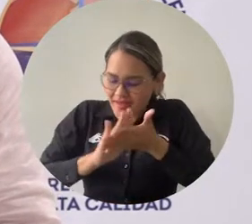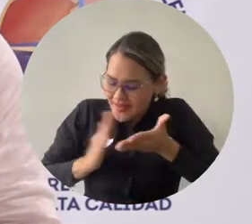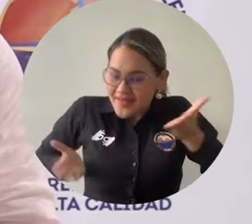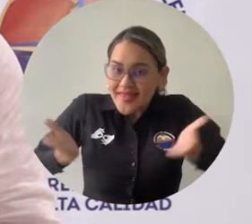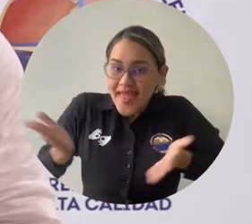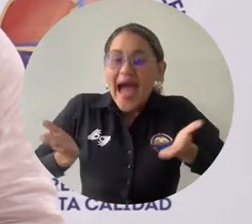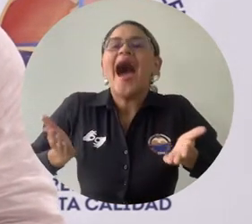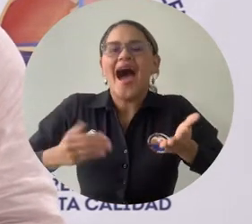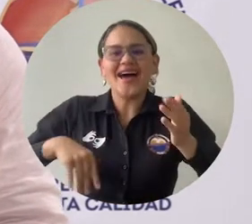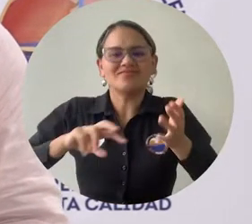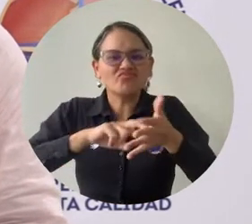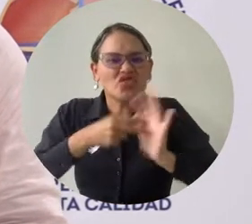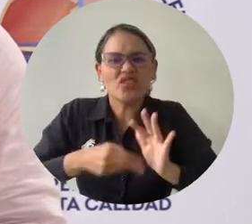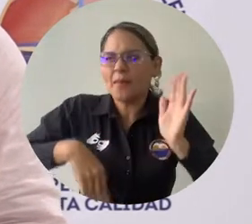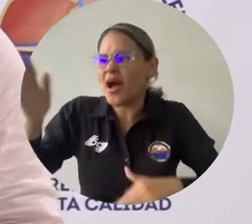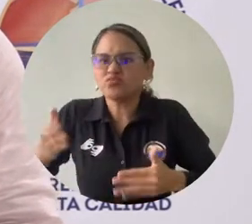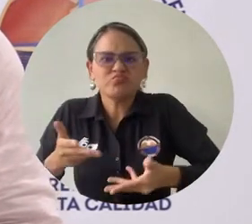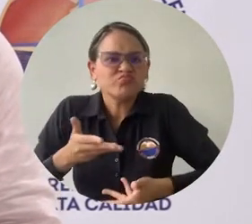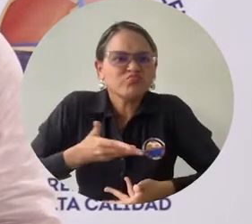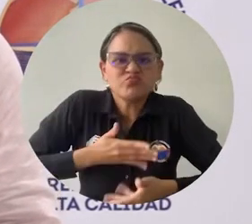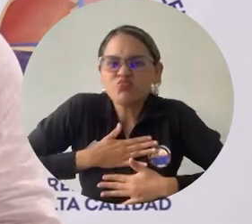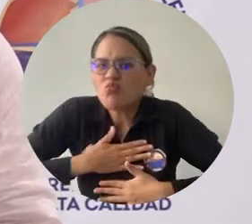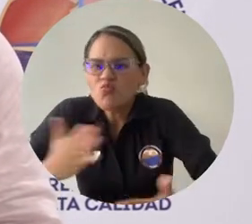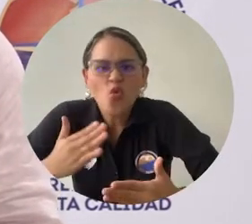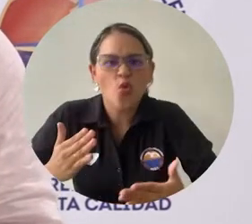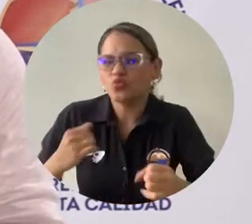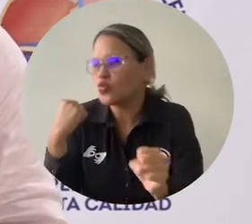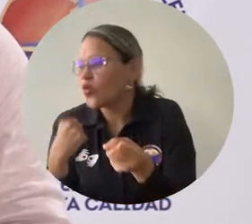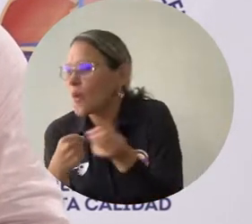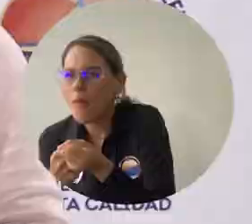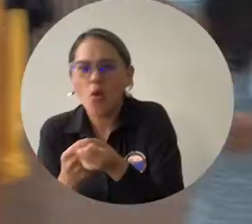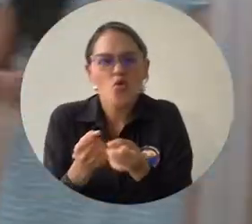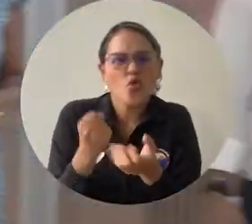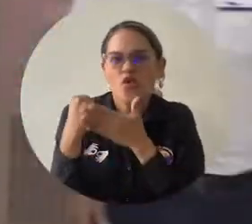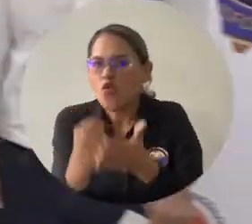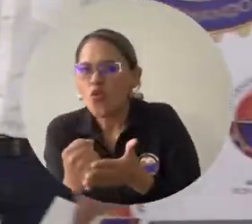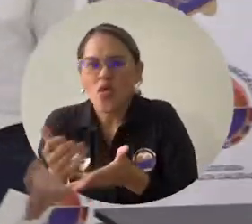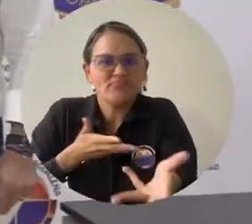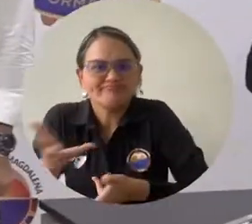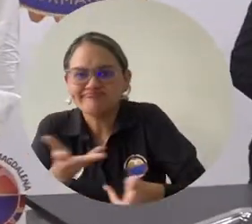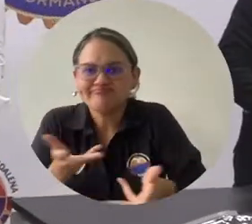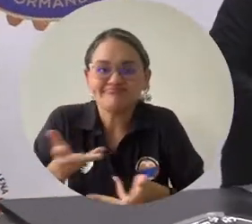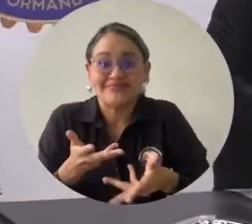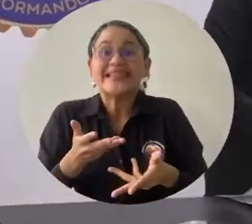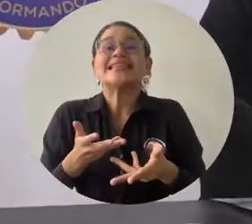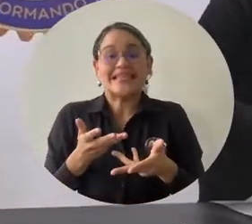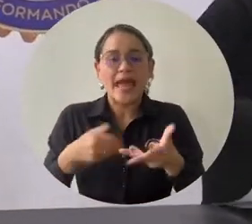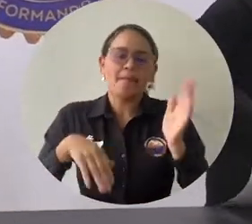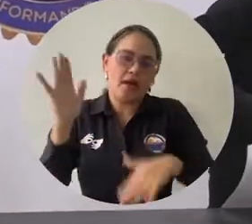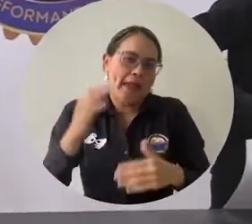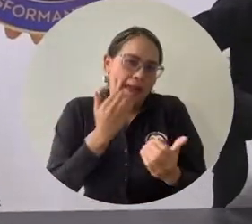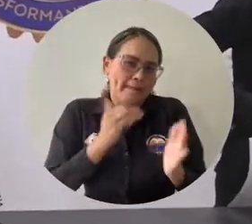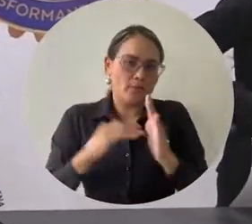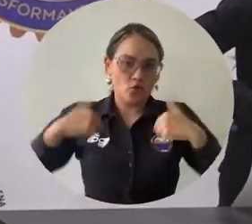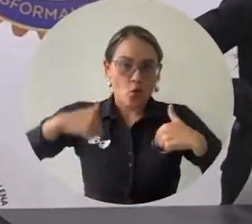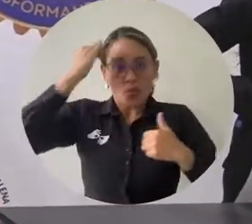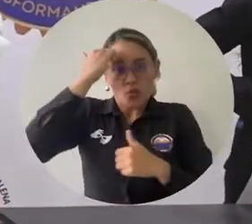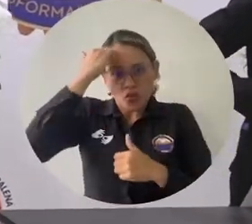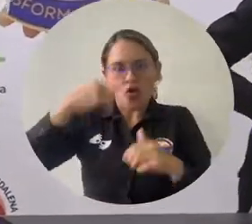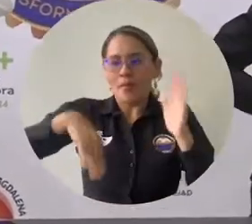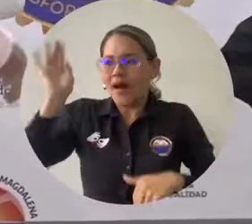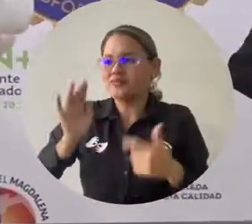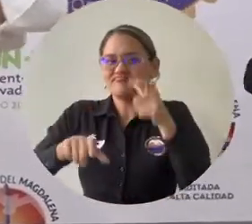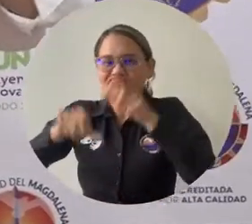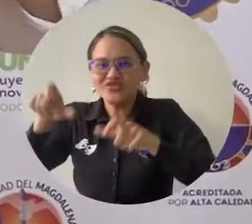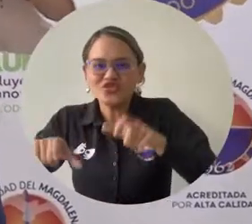ininterrumpidos de estar brindando todos los días lo mejor de mí, en este caso, para mis estudiantes, mis profesores, mis graduados